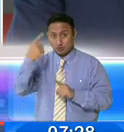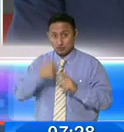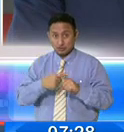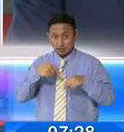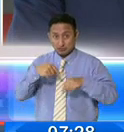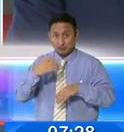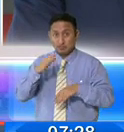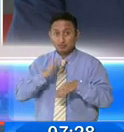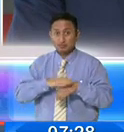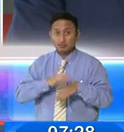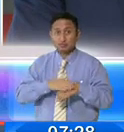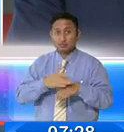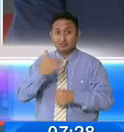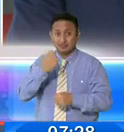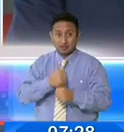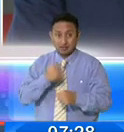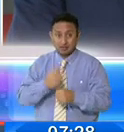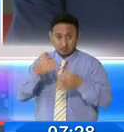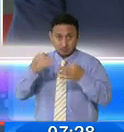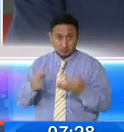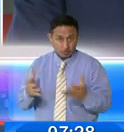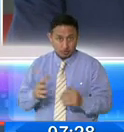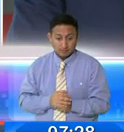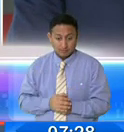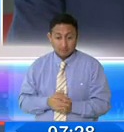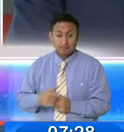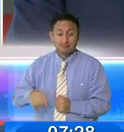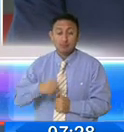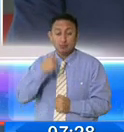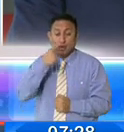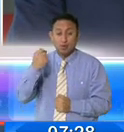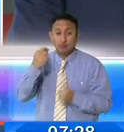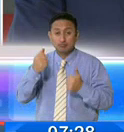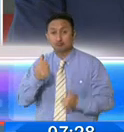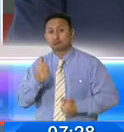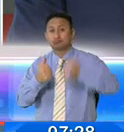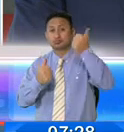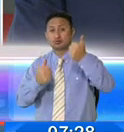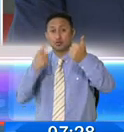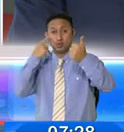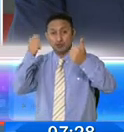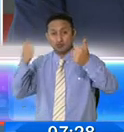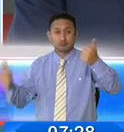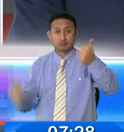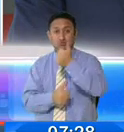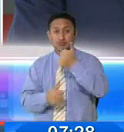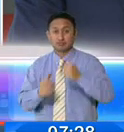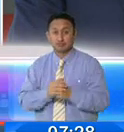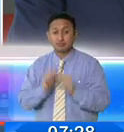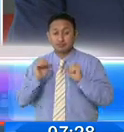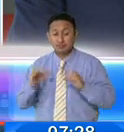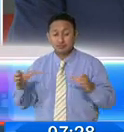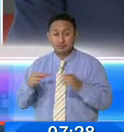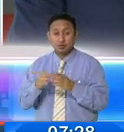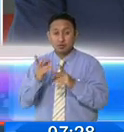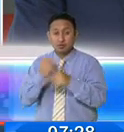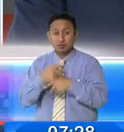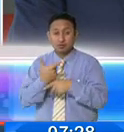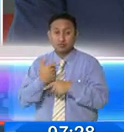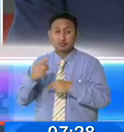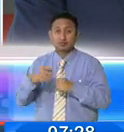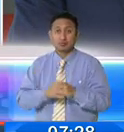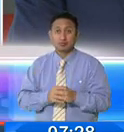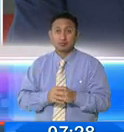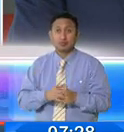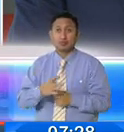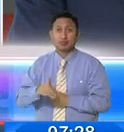informalidad, por problemas de estructuras machistas que a veces hace que existan unidades productivas donde solamente el jefe de hogar